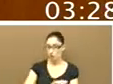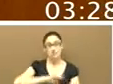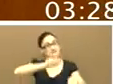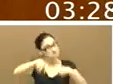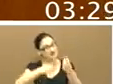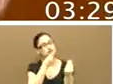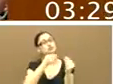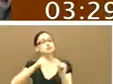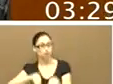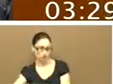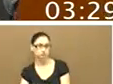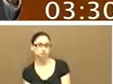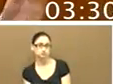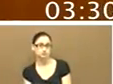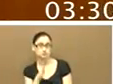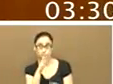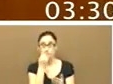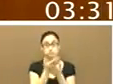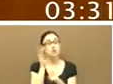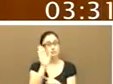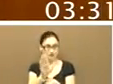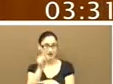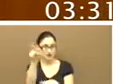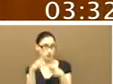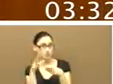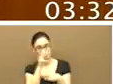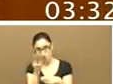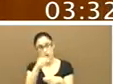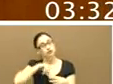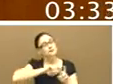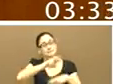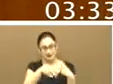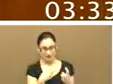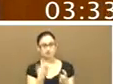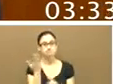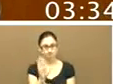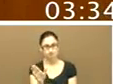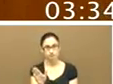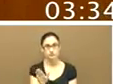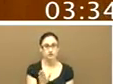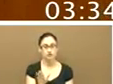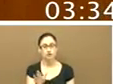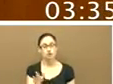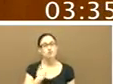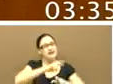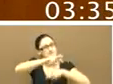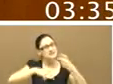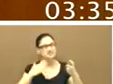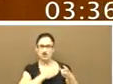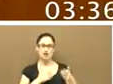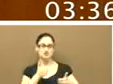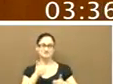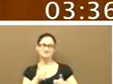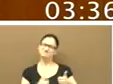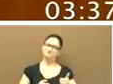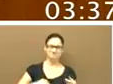a la enmienda a la propuesta de pronunciamiento que hace el Partido Popular. Una enmienda que no quiere ser ni frentista ni que sea